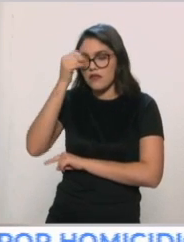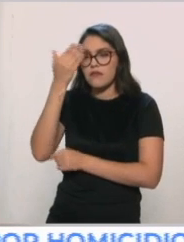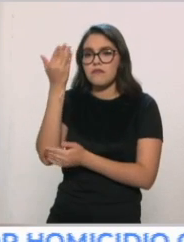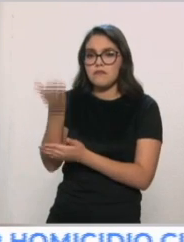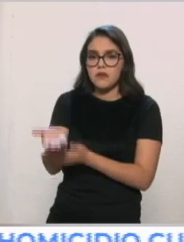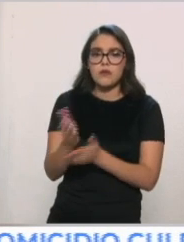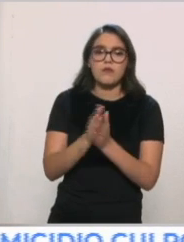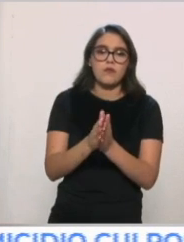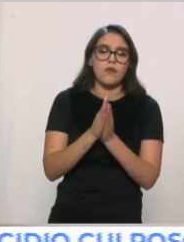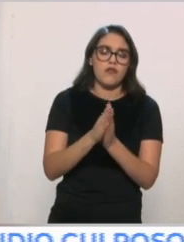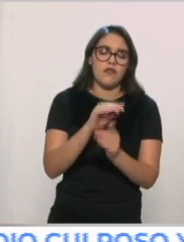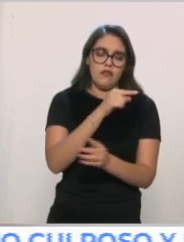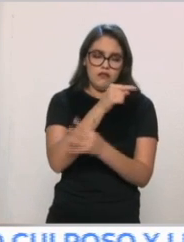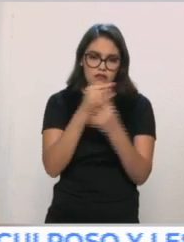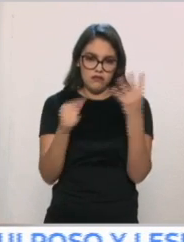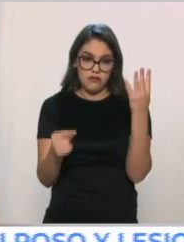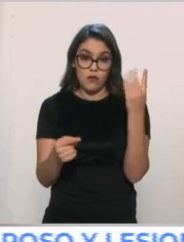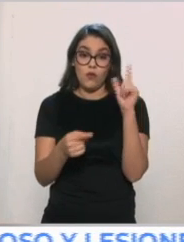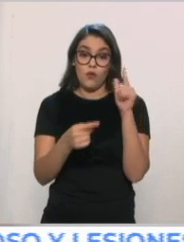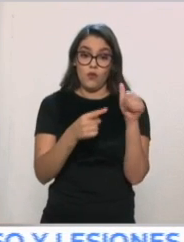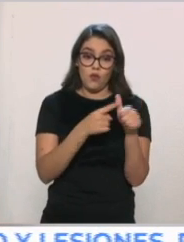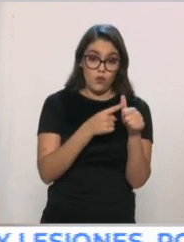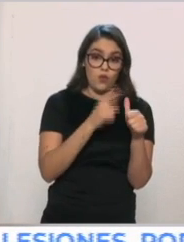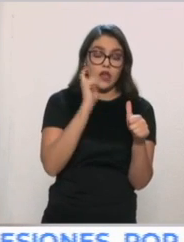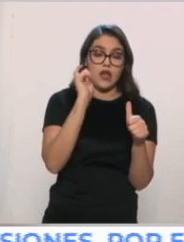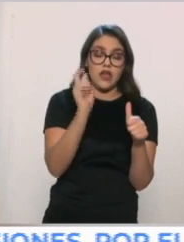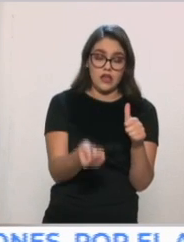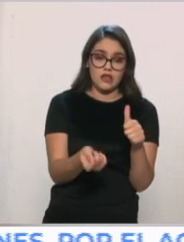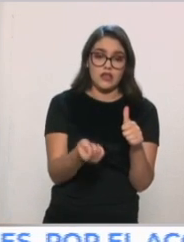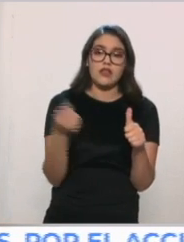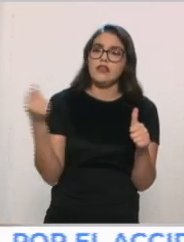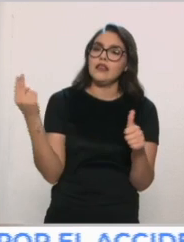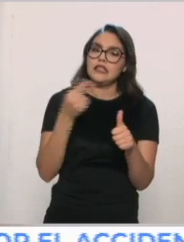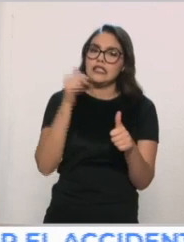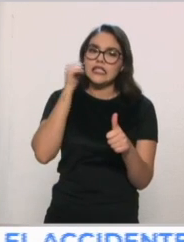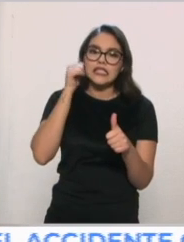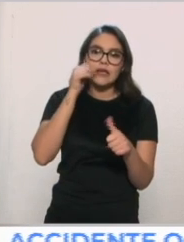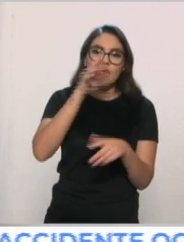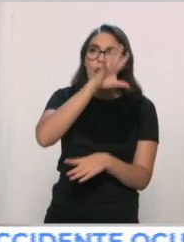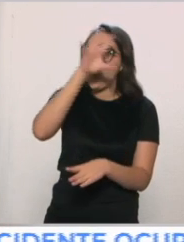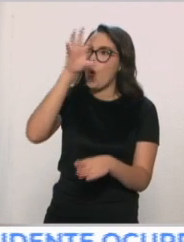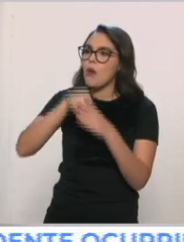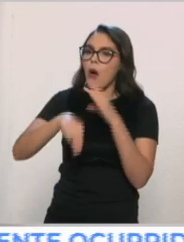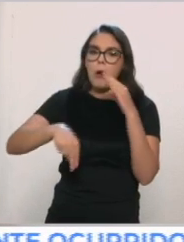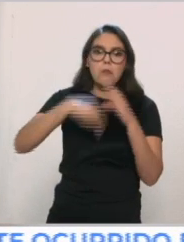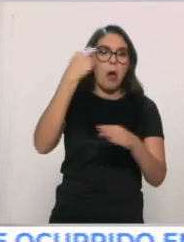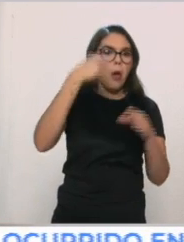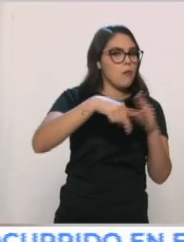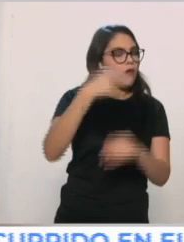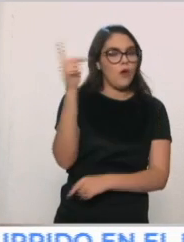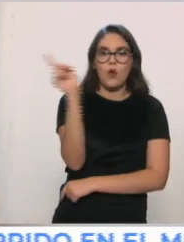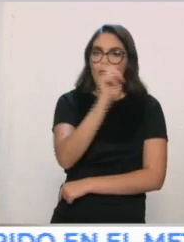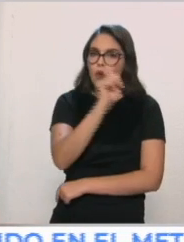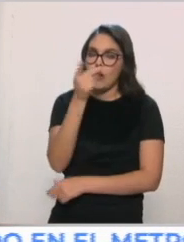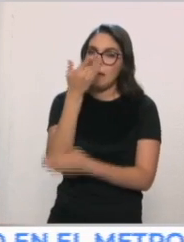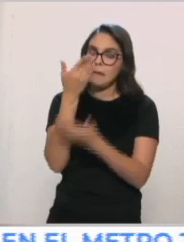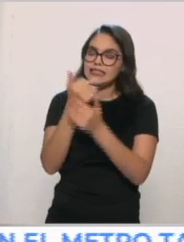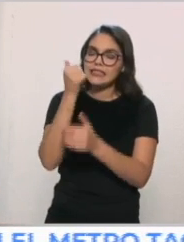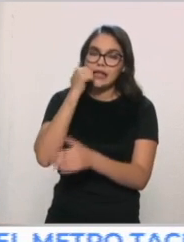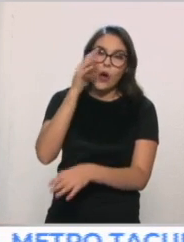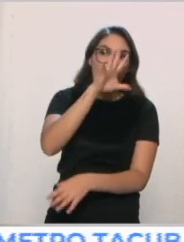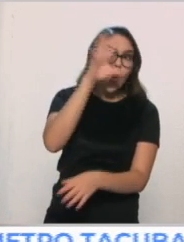varios temas. Uno, el tema del abastecimiento, que siempre haya abastecimiento, no hay razón para que haya desabasto de ningún